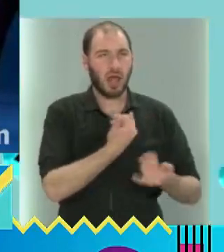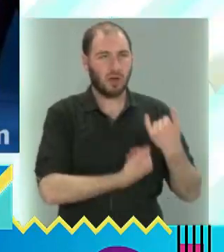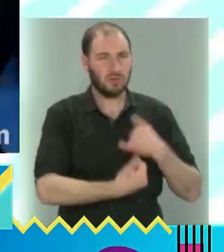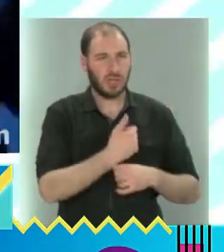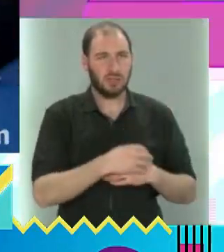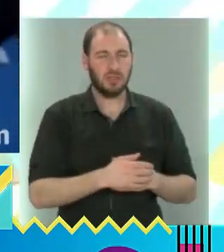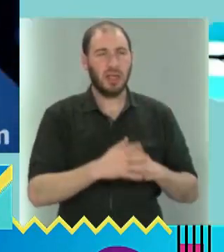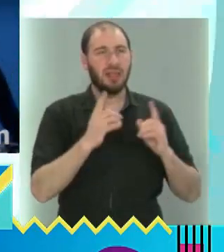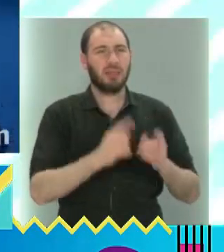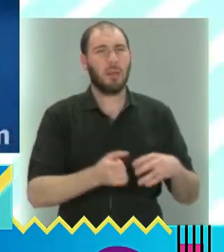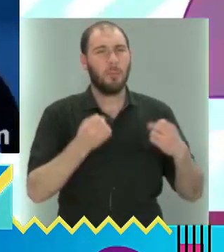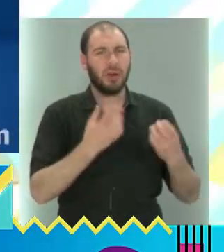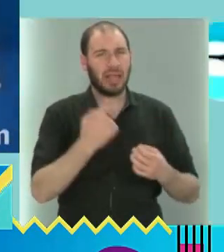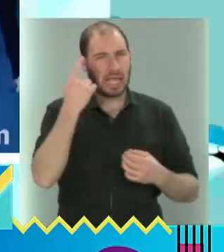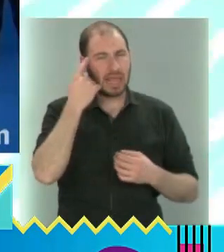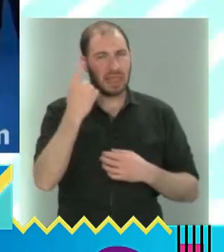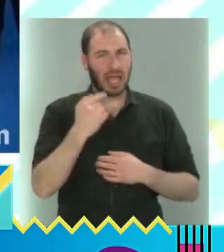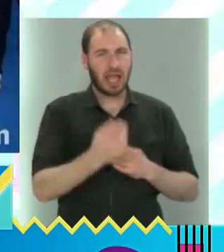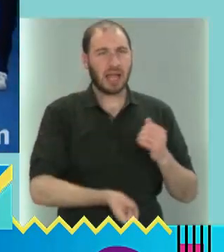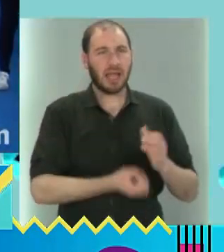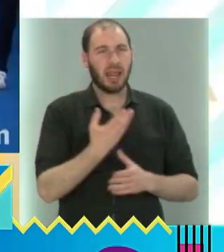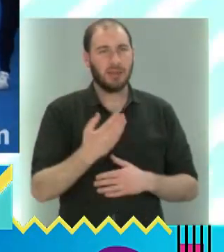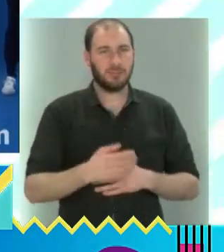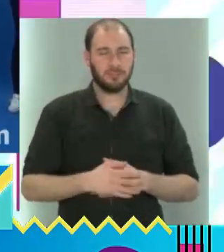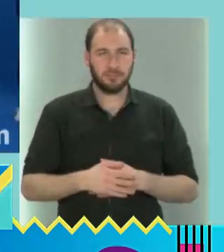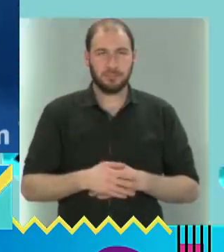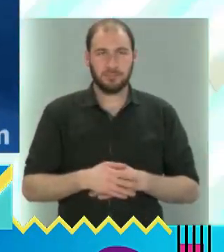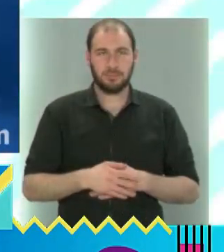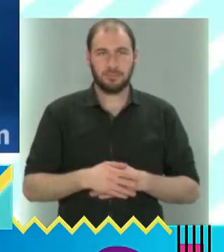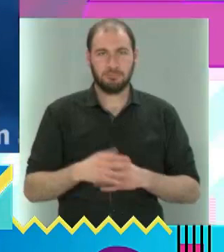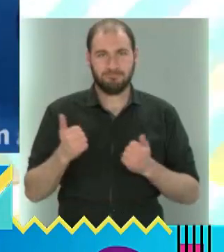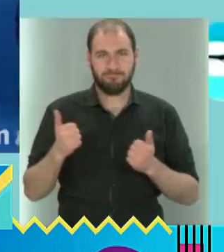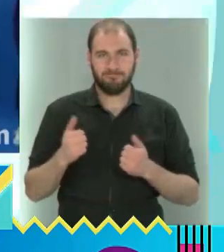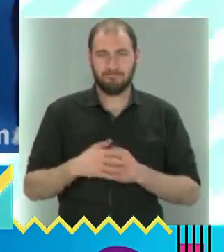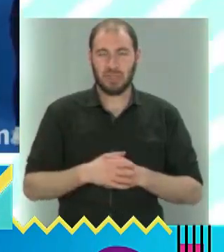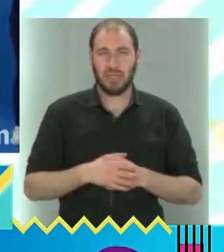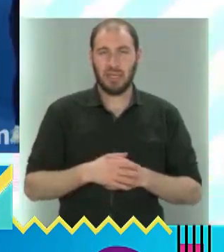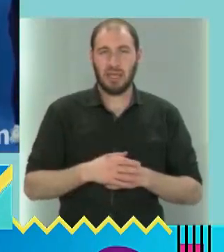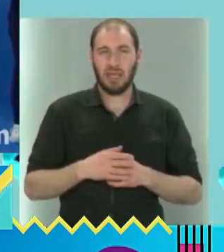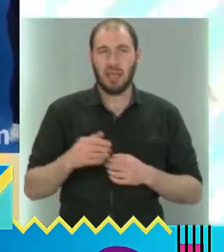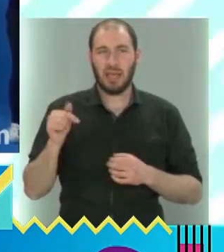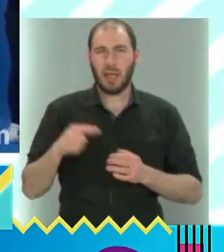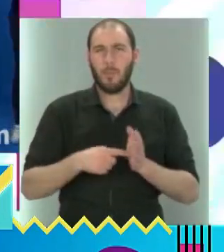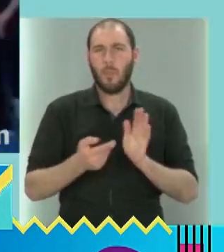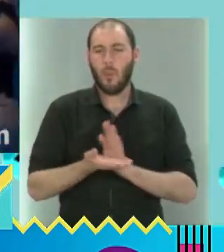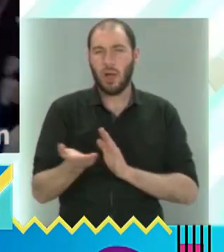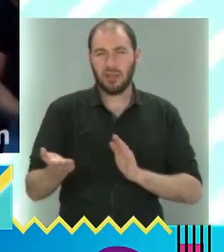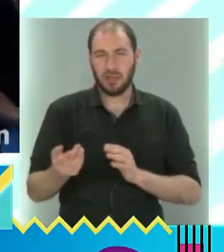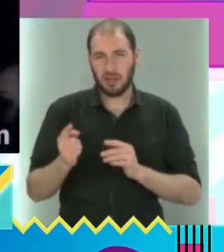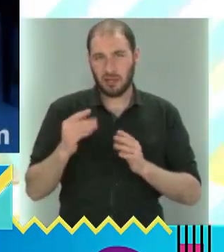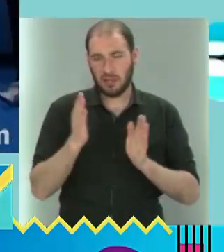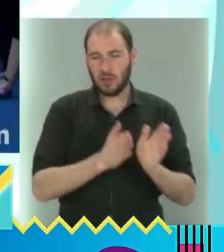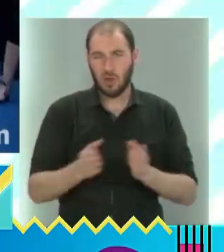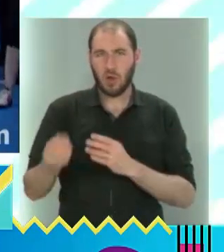poquito esto. ¿Y por qué surge la idea de generarla? Bien. La dinámica de la expo va a ser la